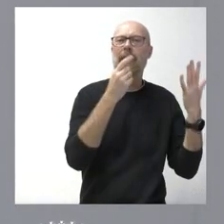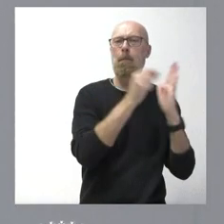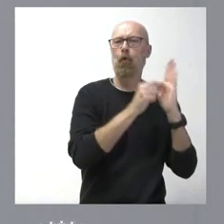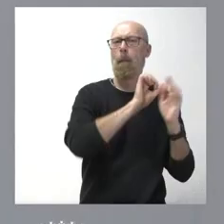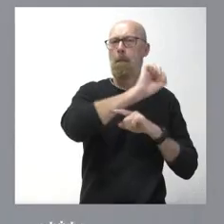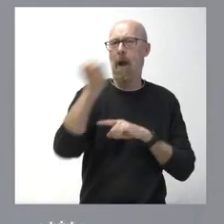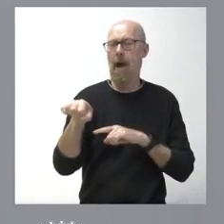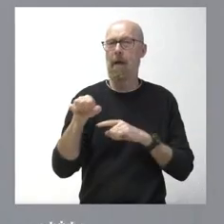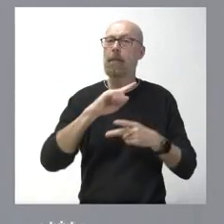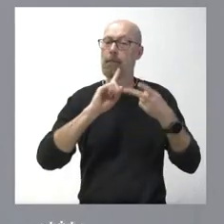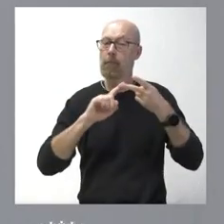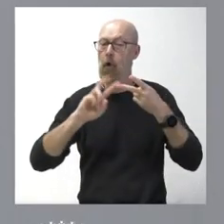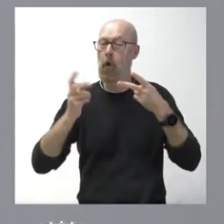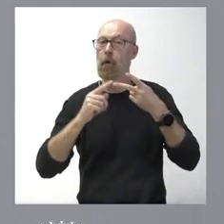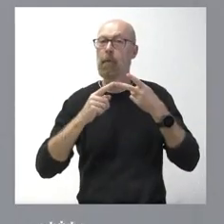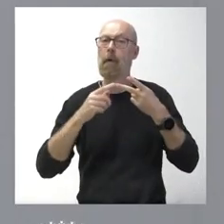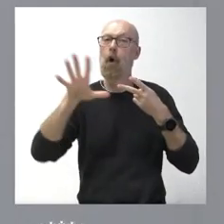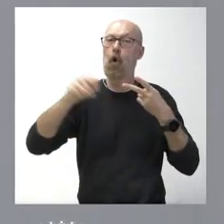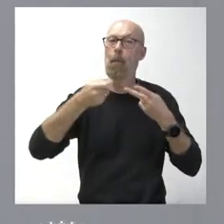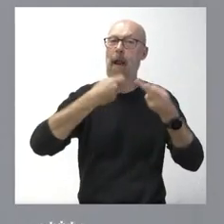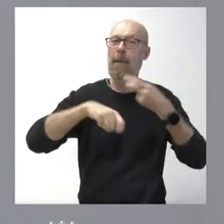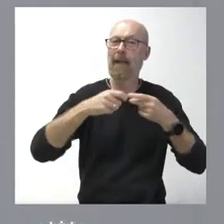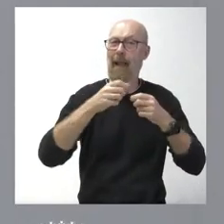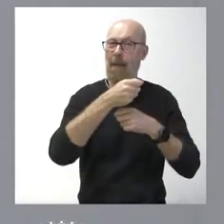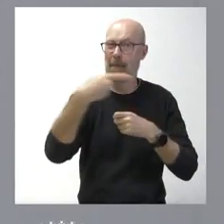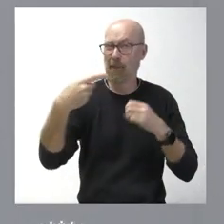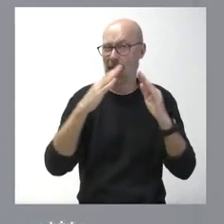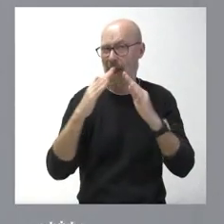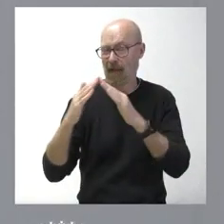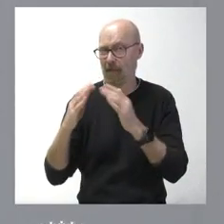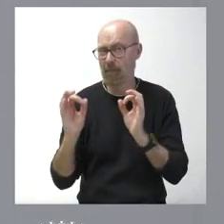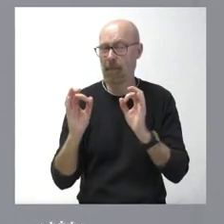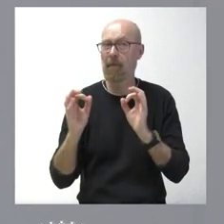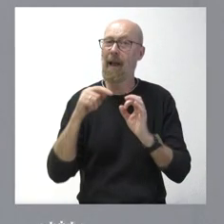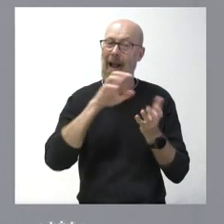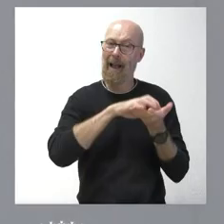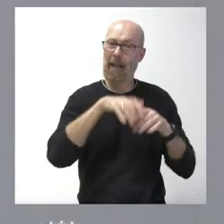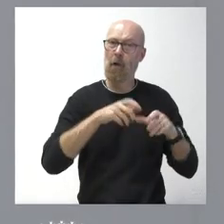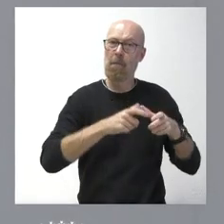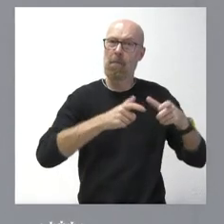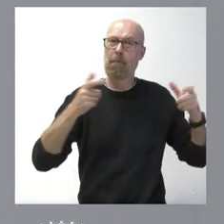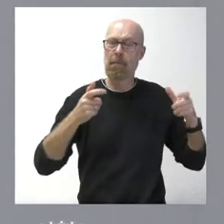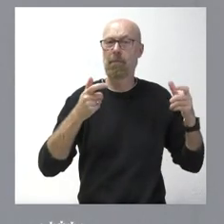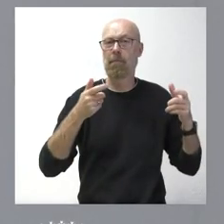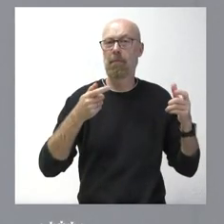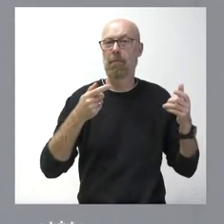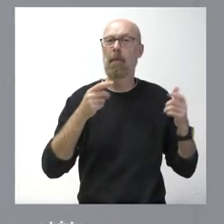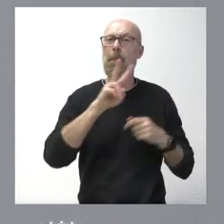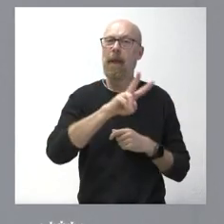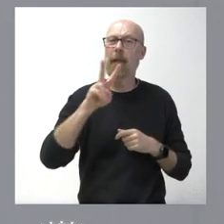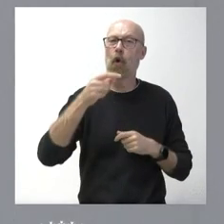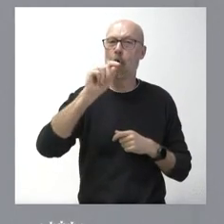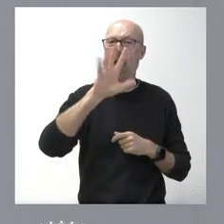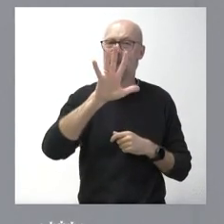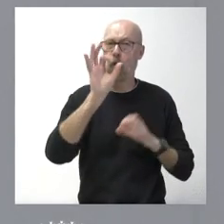la compr venta de viviendas donde la compra venta de viviendas en Castilla y león creció en términos interanuales un 22,5